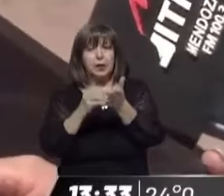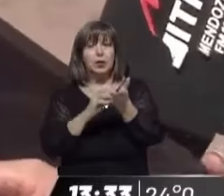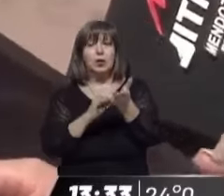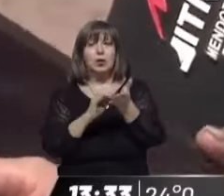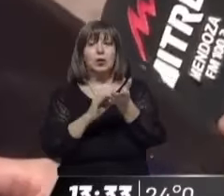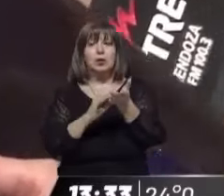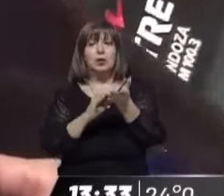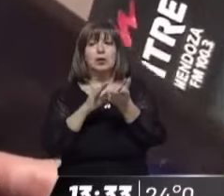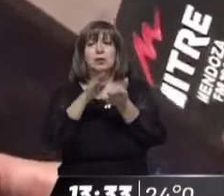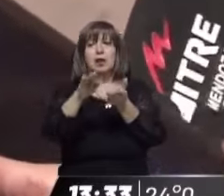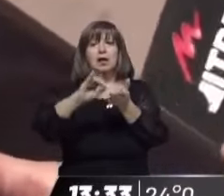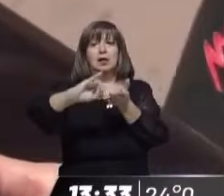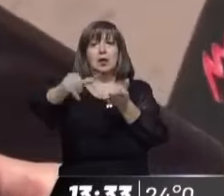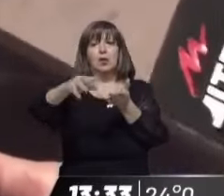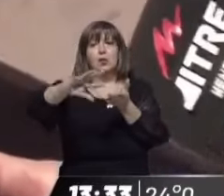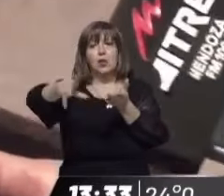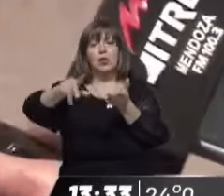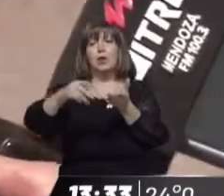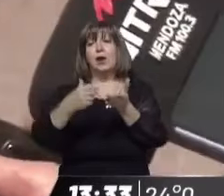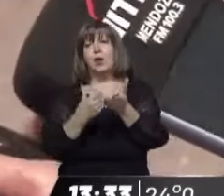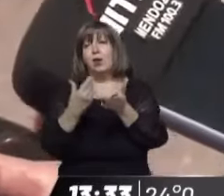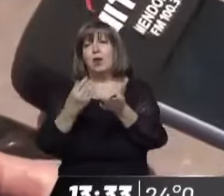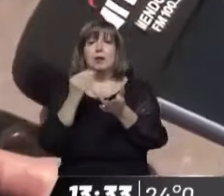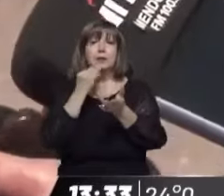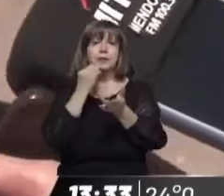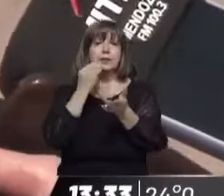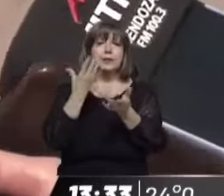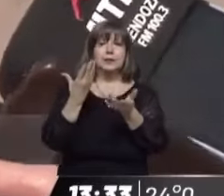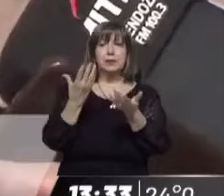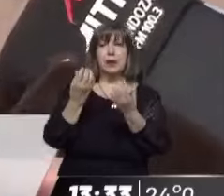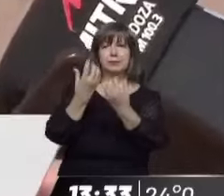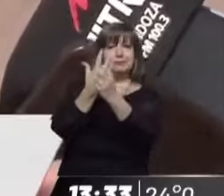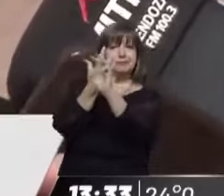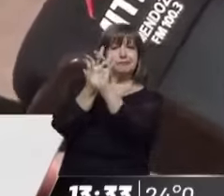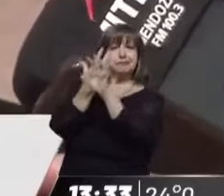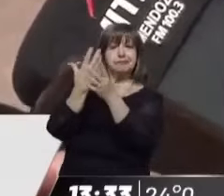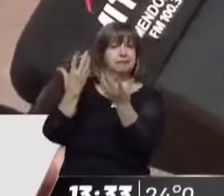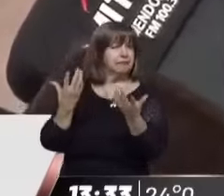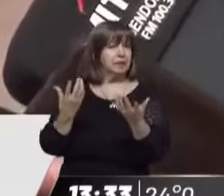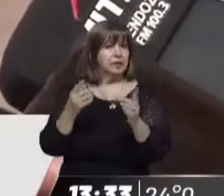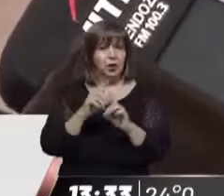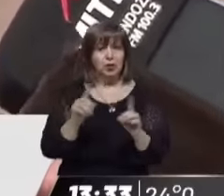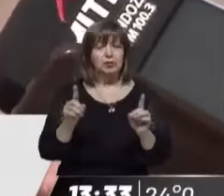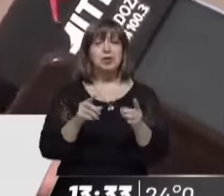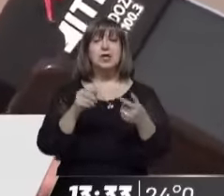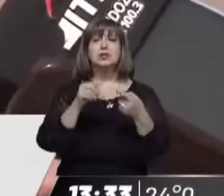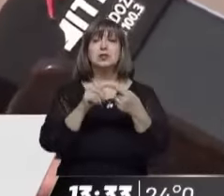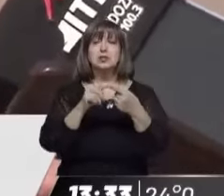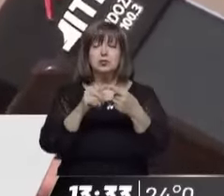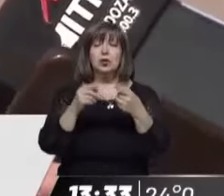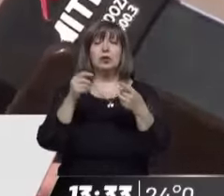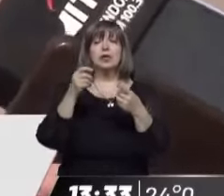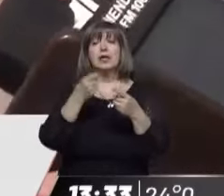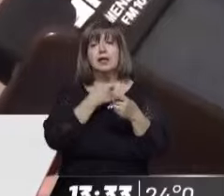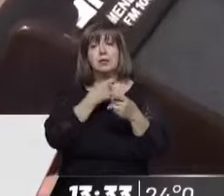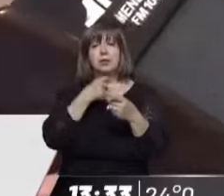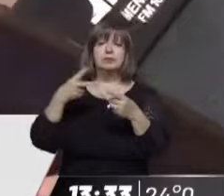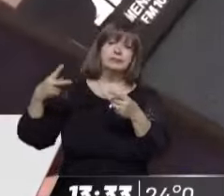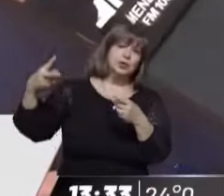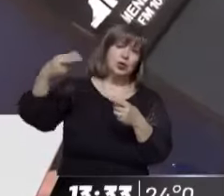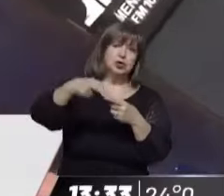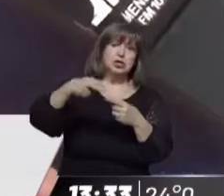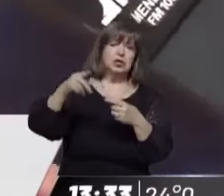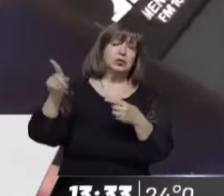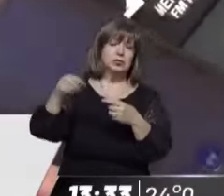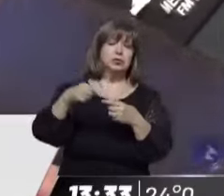cuestiones. Dentro de eso también está un proyecto que tenía que ver con los inhibidores de señal, así que eso también forma parte de lo que queremos charlar